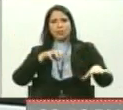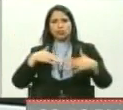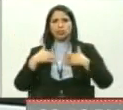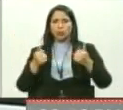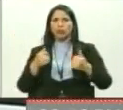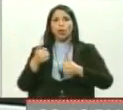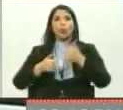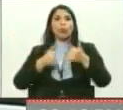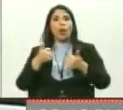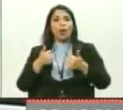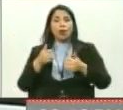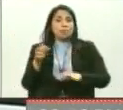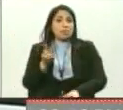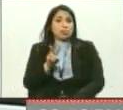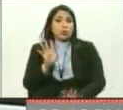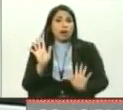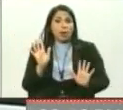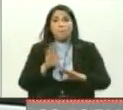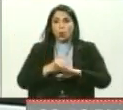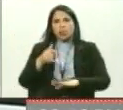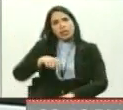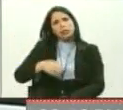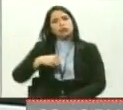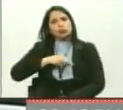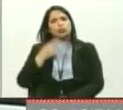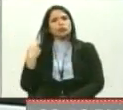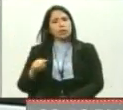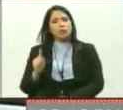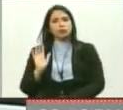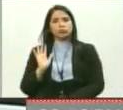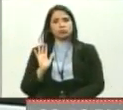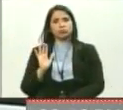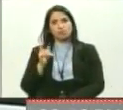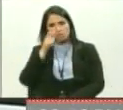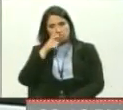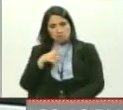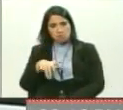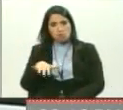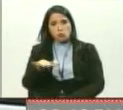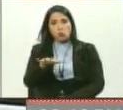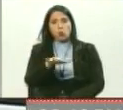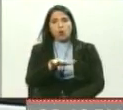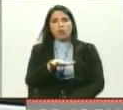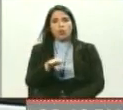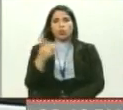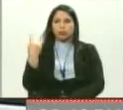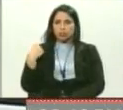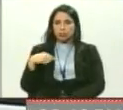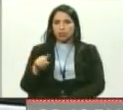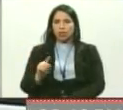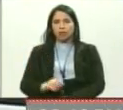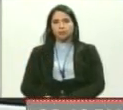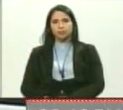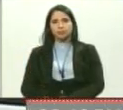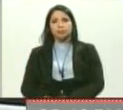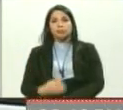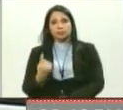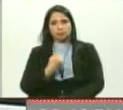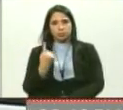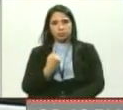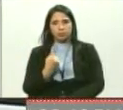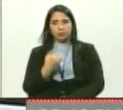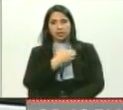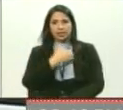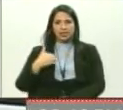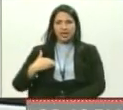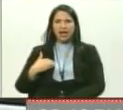¿cuál? Venezuela, porque aquí tenemos nosotros un pueblo que tiene, no solamente que quiere